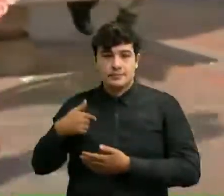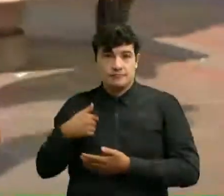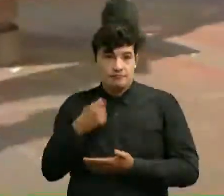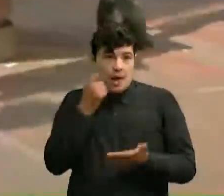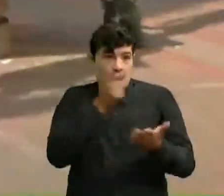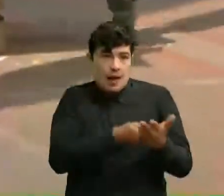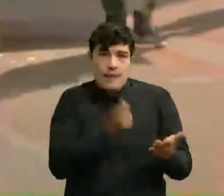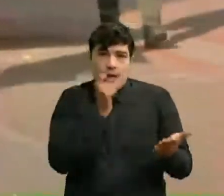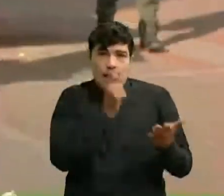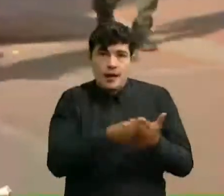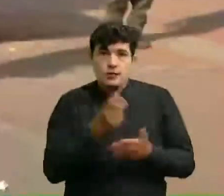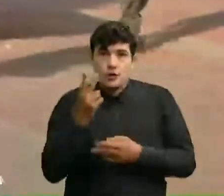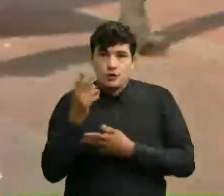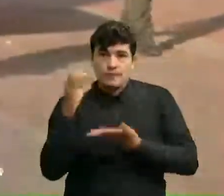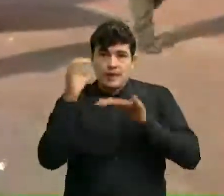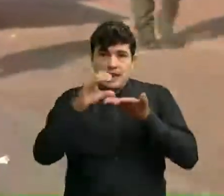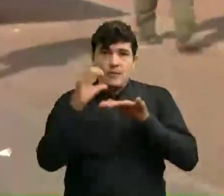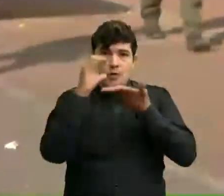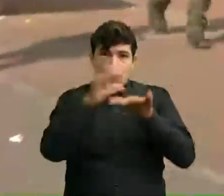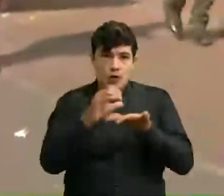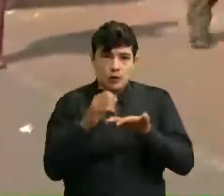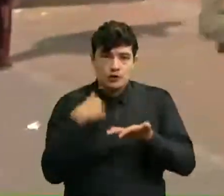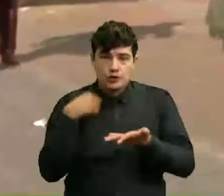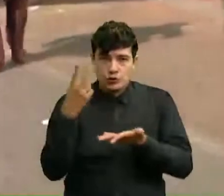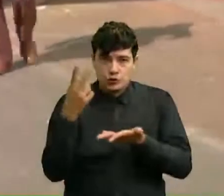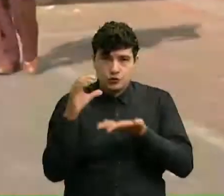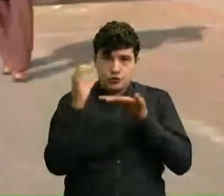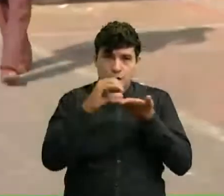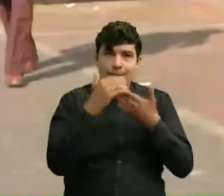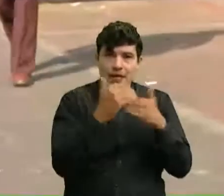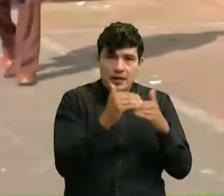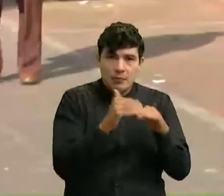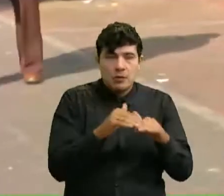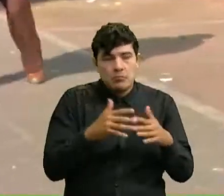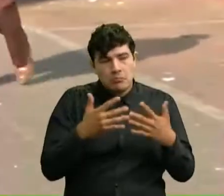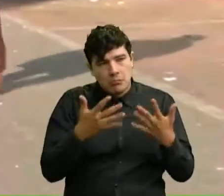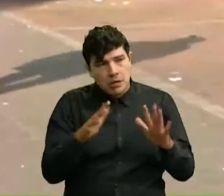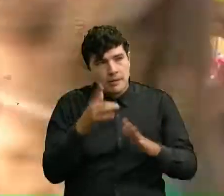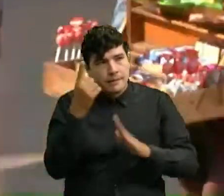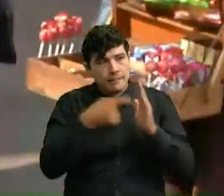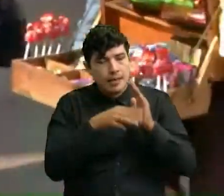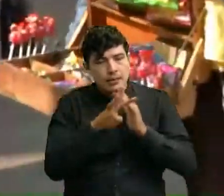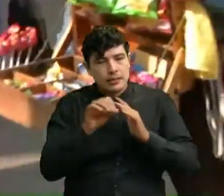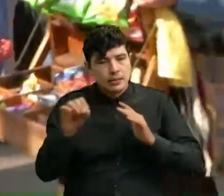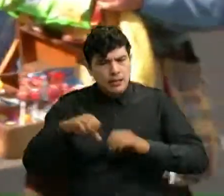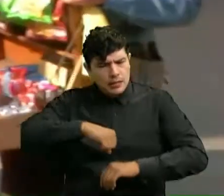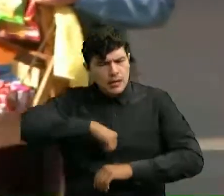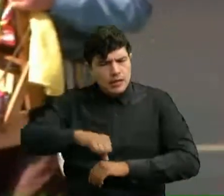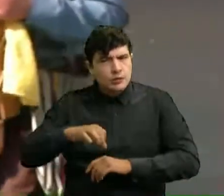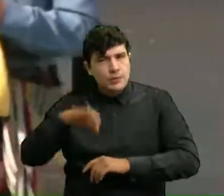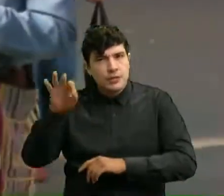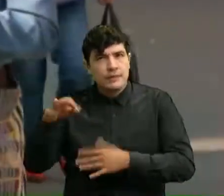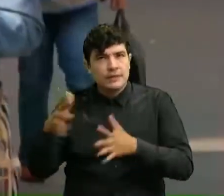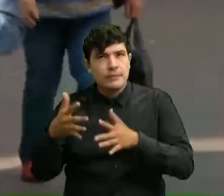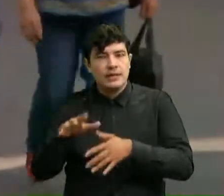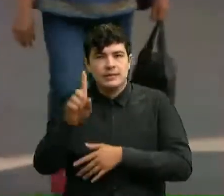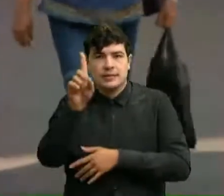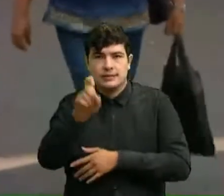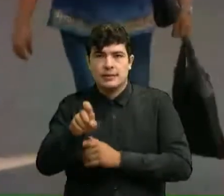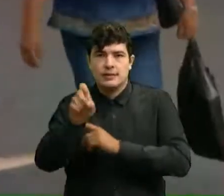prima media, con el número de 1.300 semanas, tiene derecho a un porcentaje inicial del